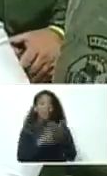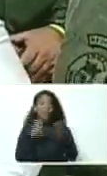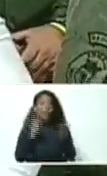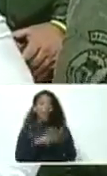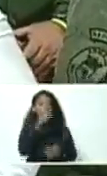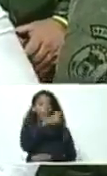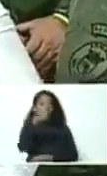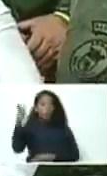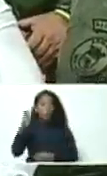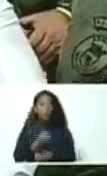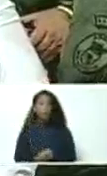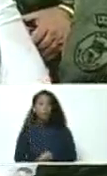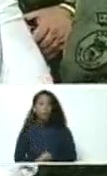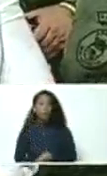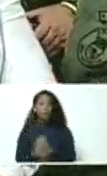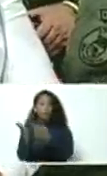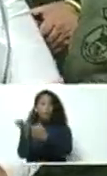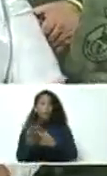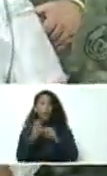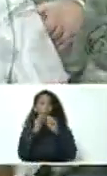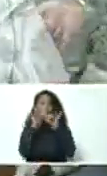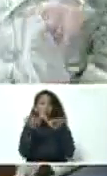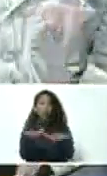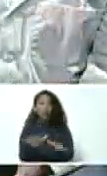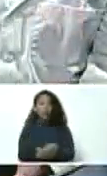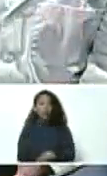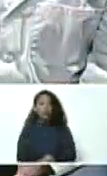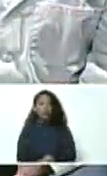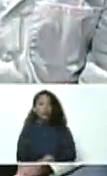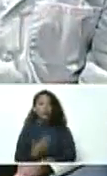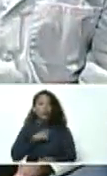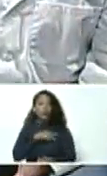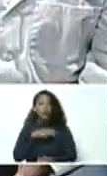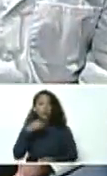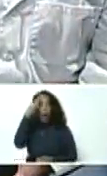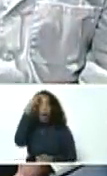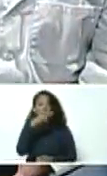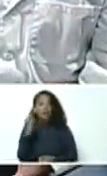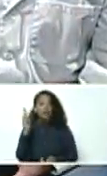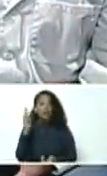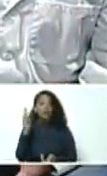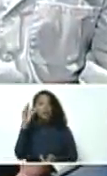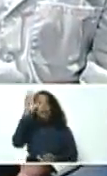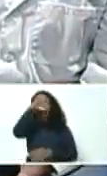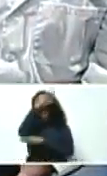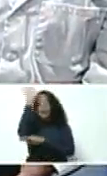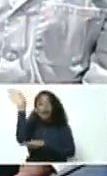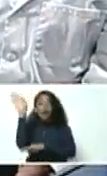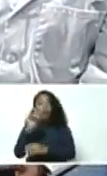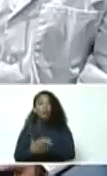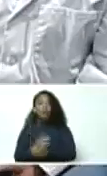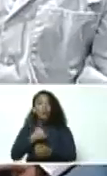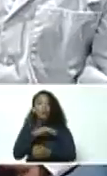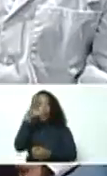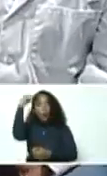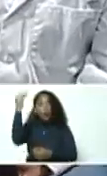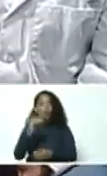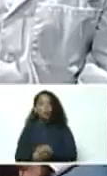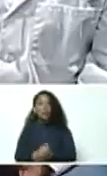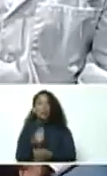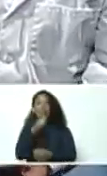gente, recibe las bendiciones de nuestro Padre Celestial, de nuestro Dios.